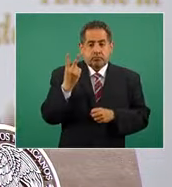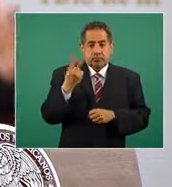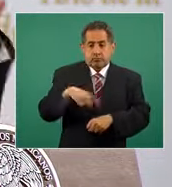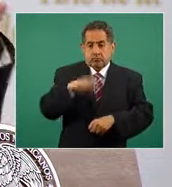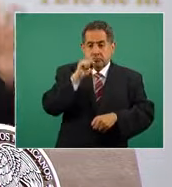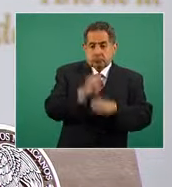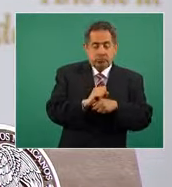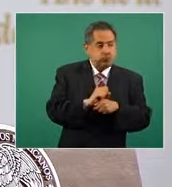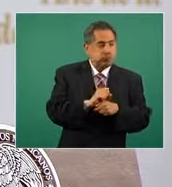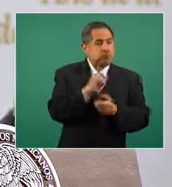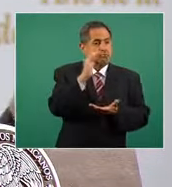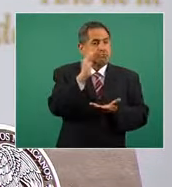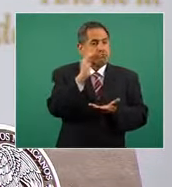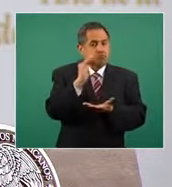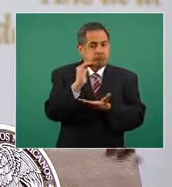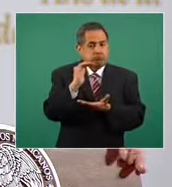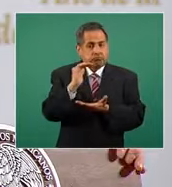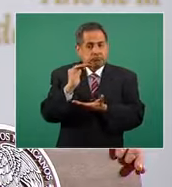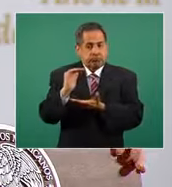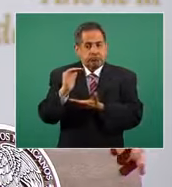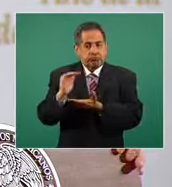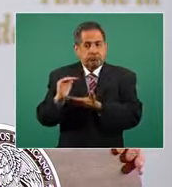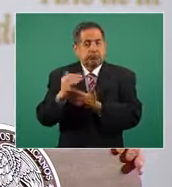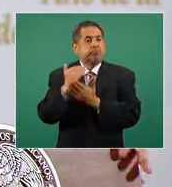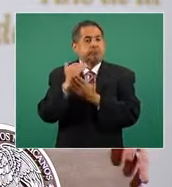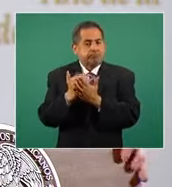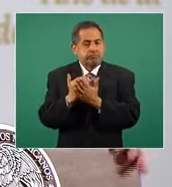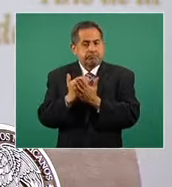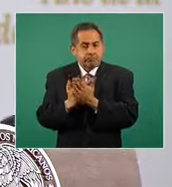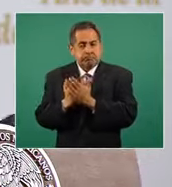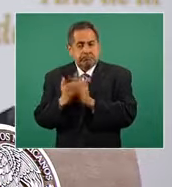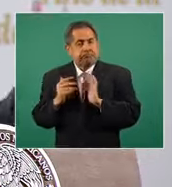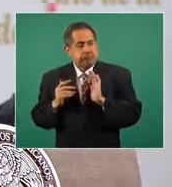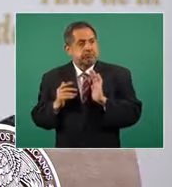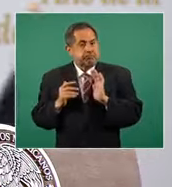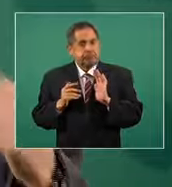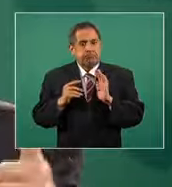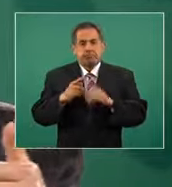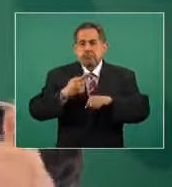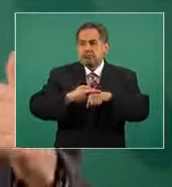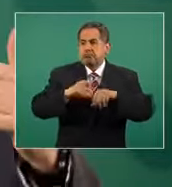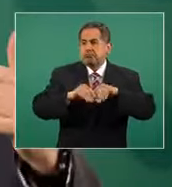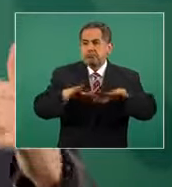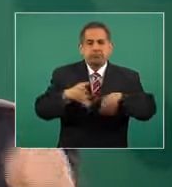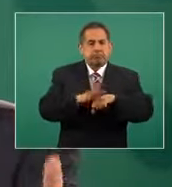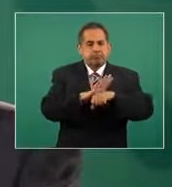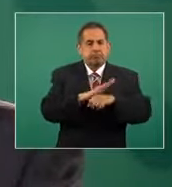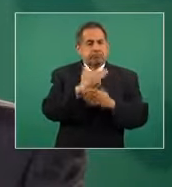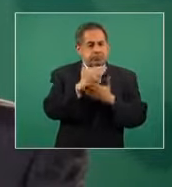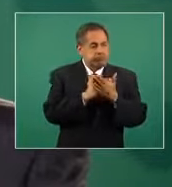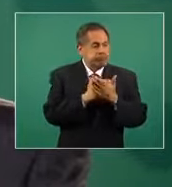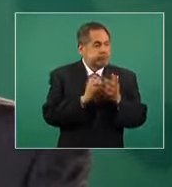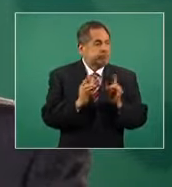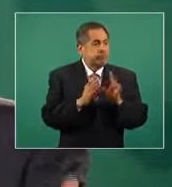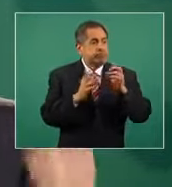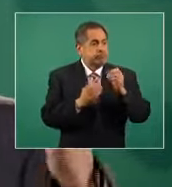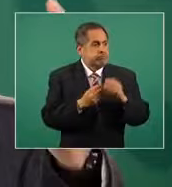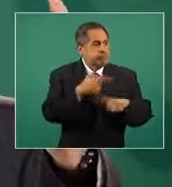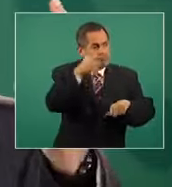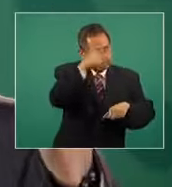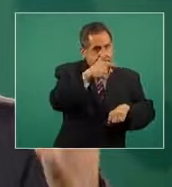2 semanas de reducción de la intensidad de la epidemia, de reducción tanto de la ocurrencia de nuevos